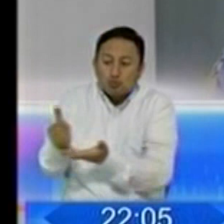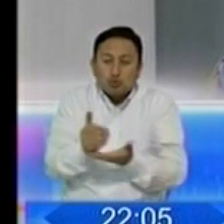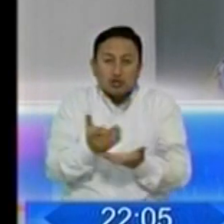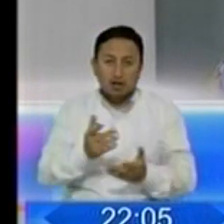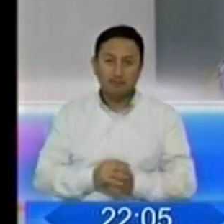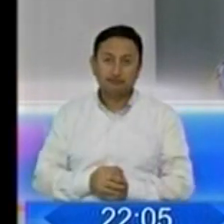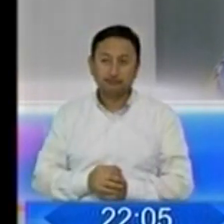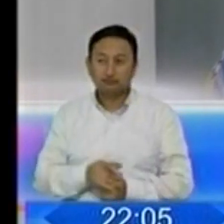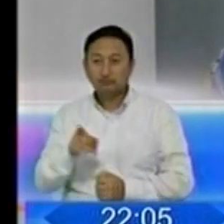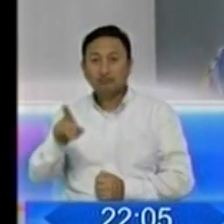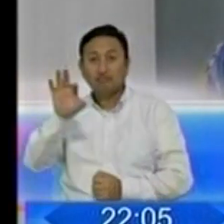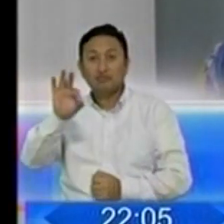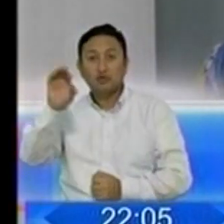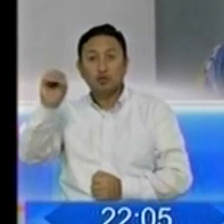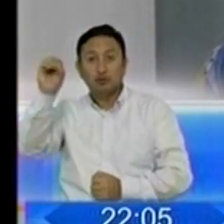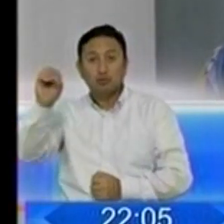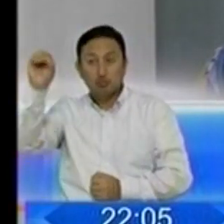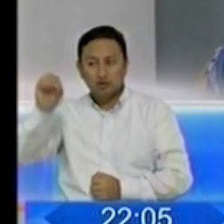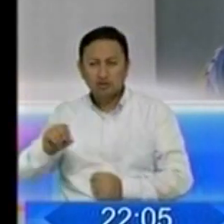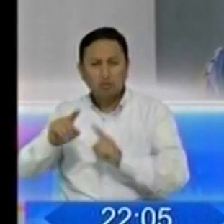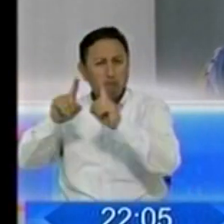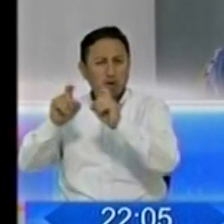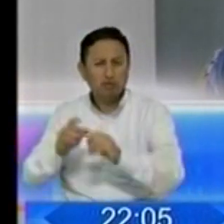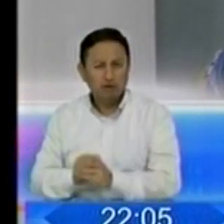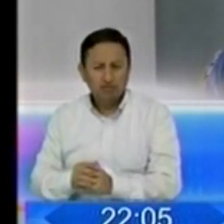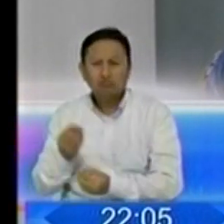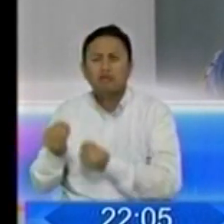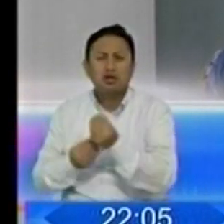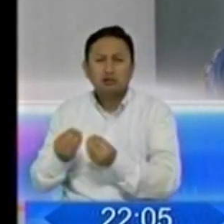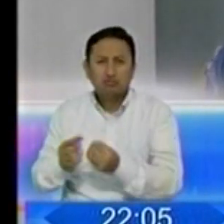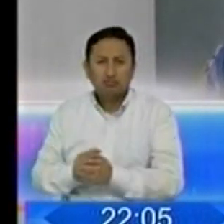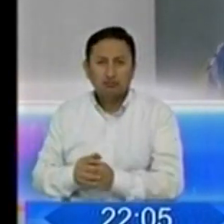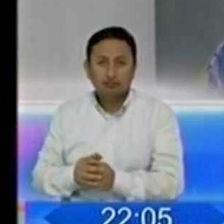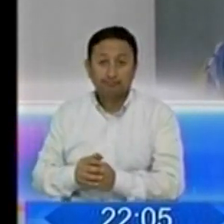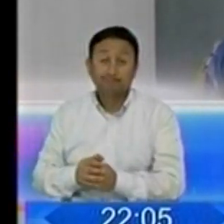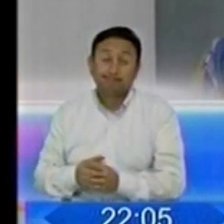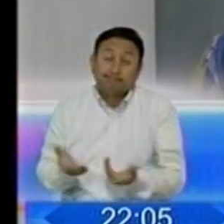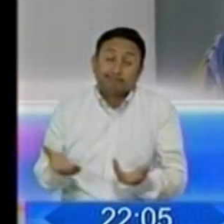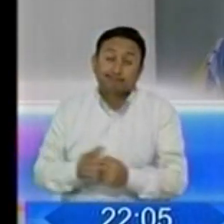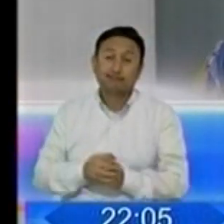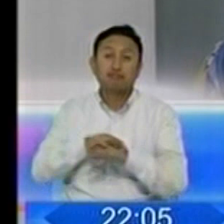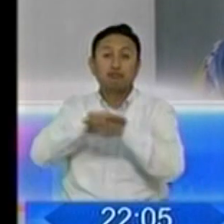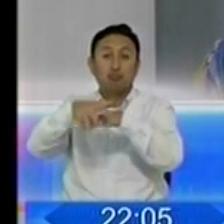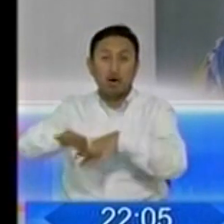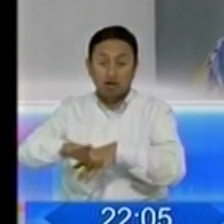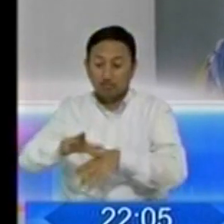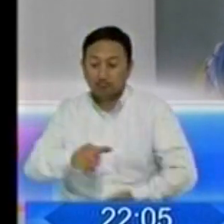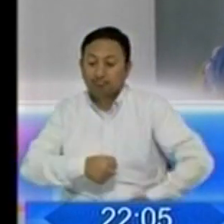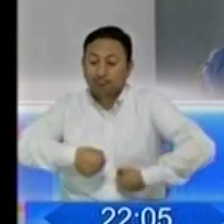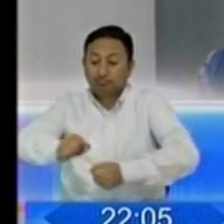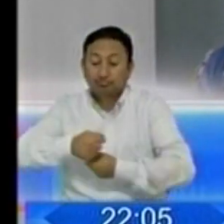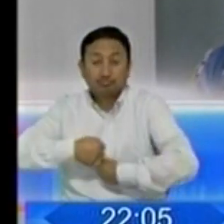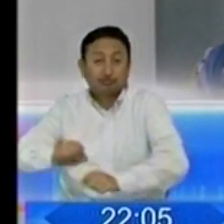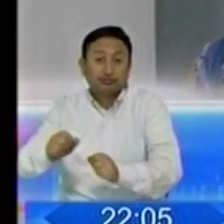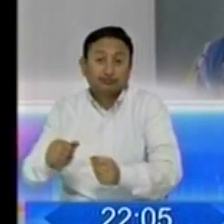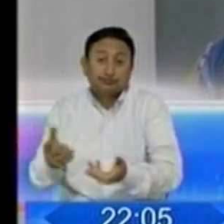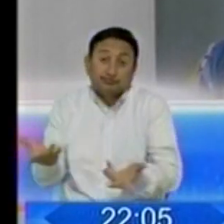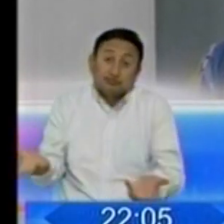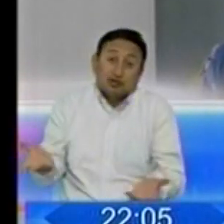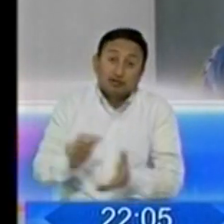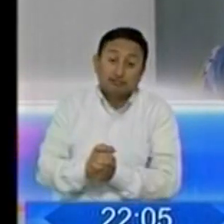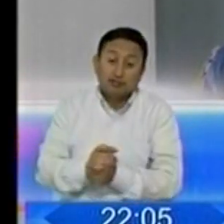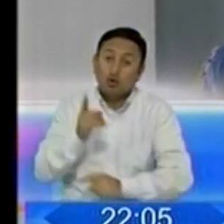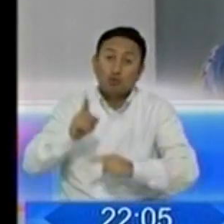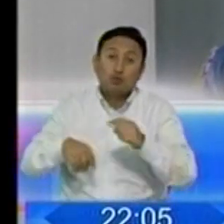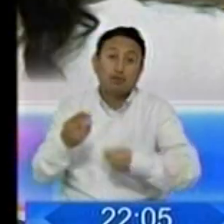ese 90% de 13.000 se va a ríos, alcantarilla, porque no